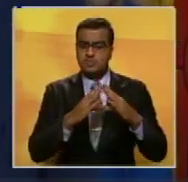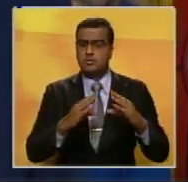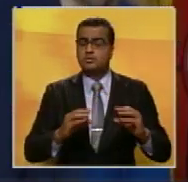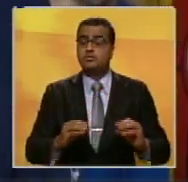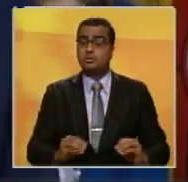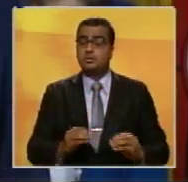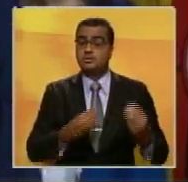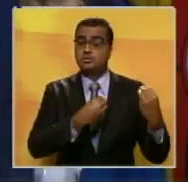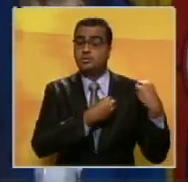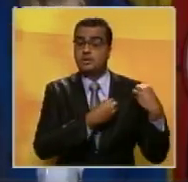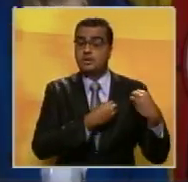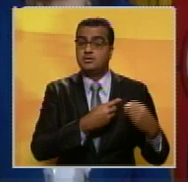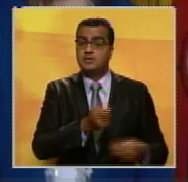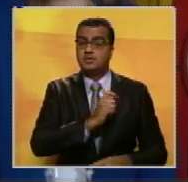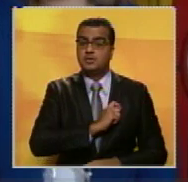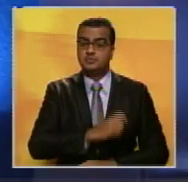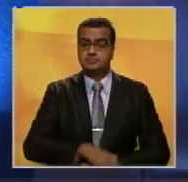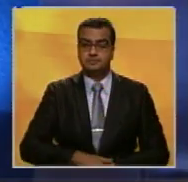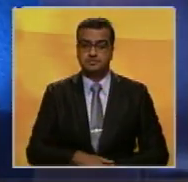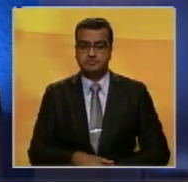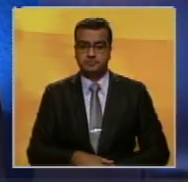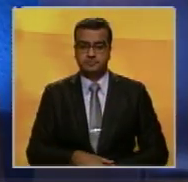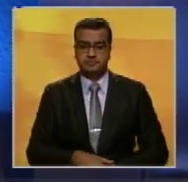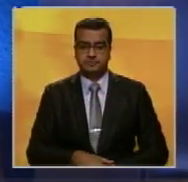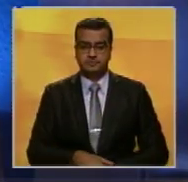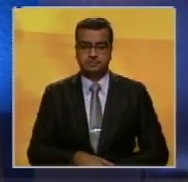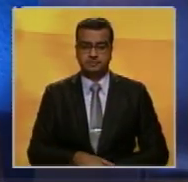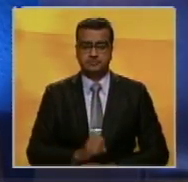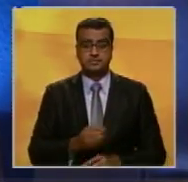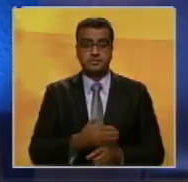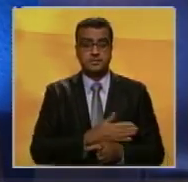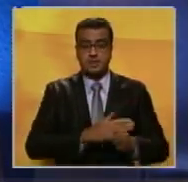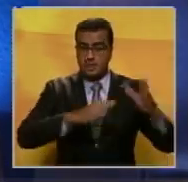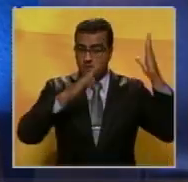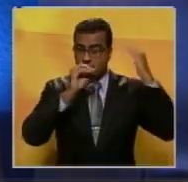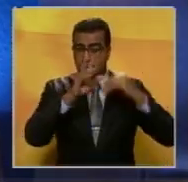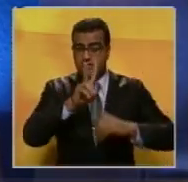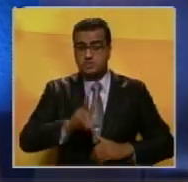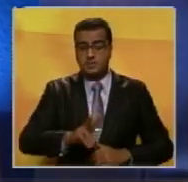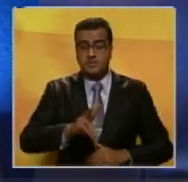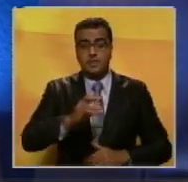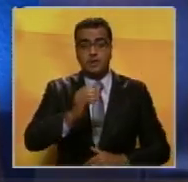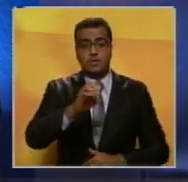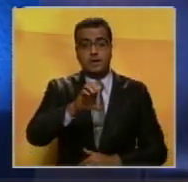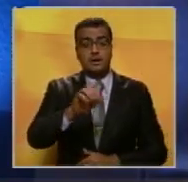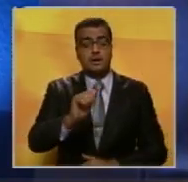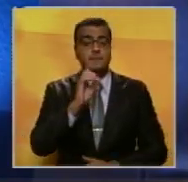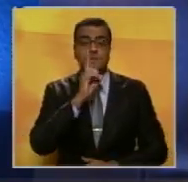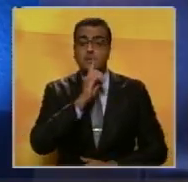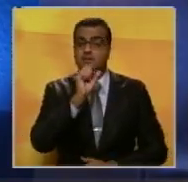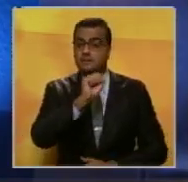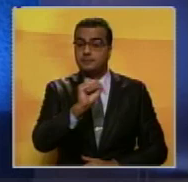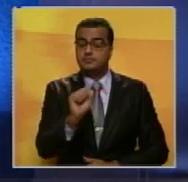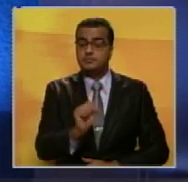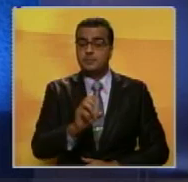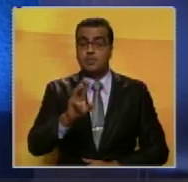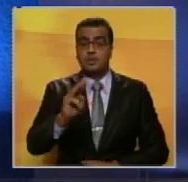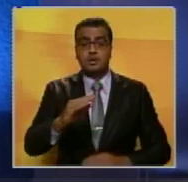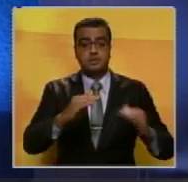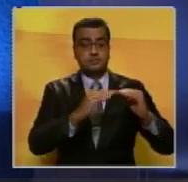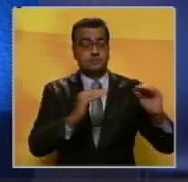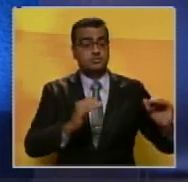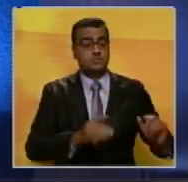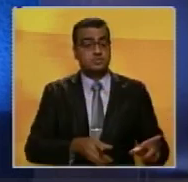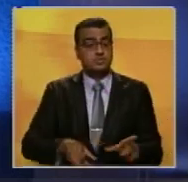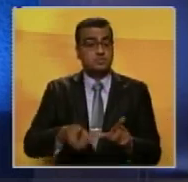de las autoridades españolas. El ex embajador de Venezuela ante la OEA, Samuel Moncada, afirmó que el bloque